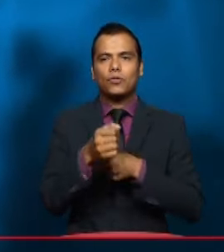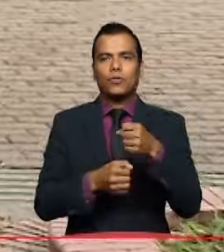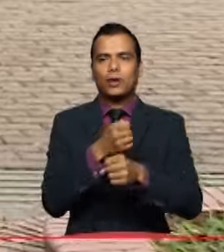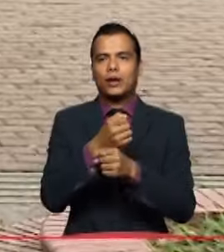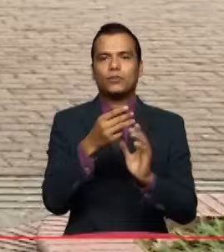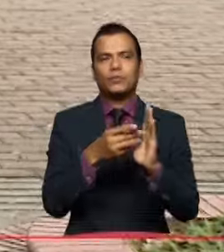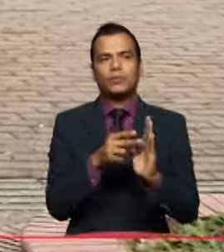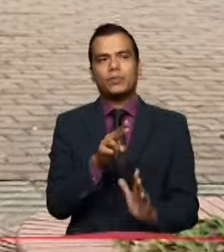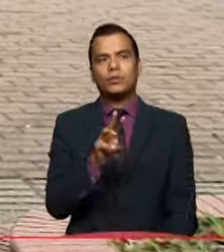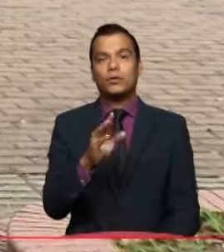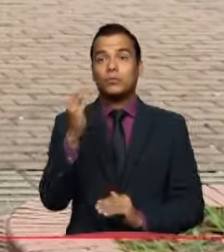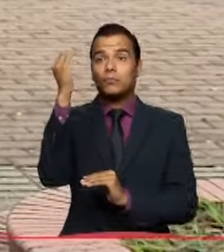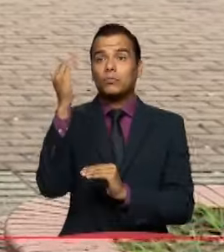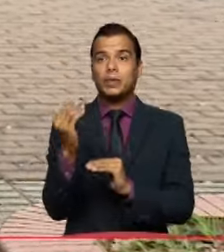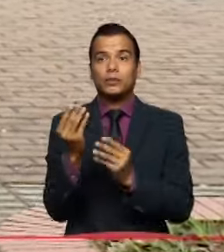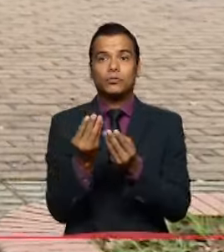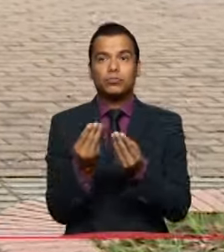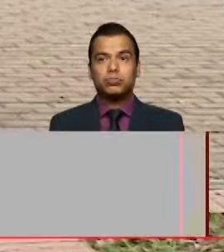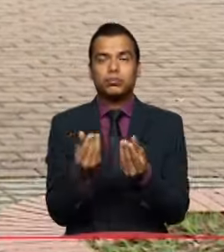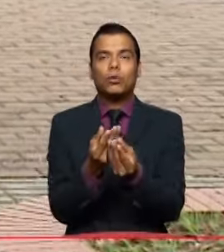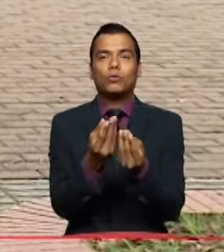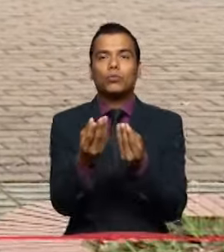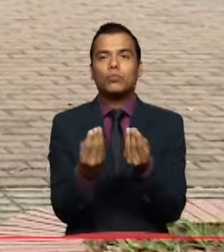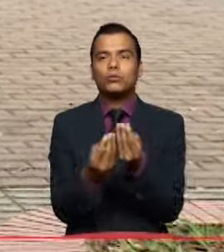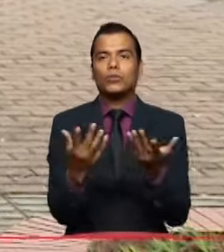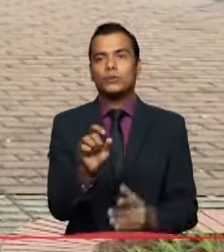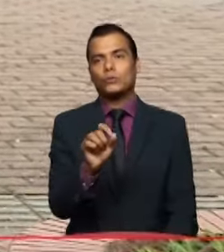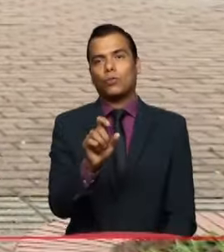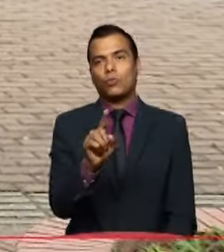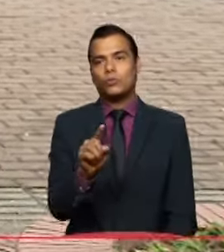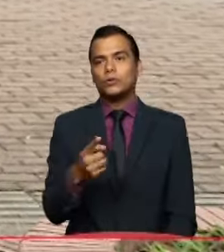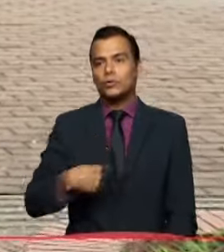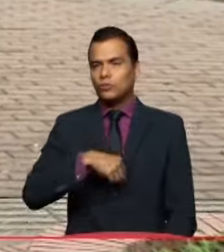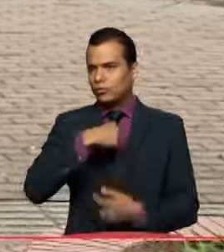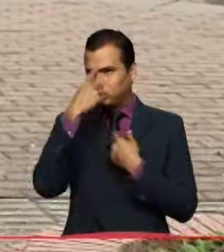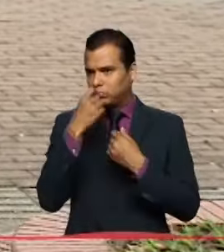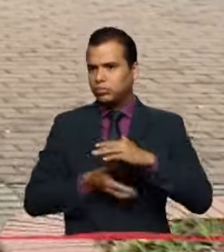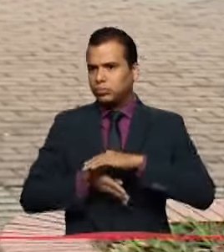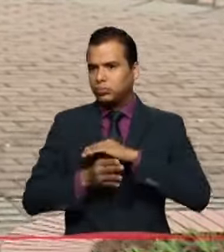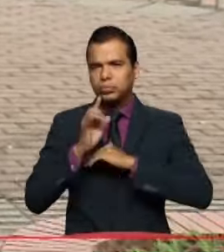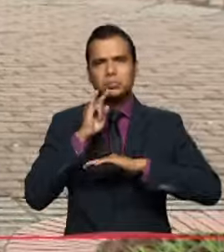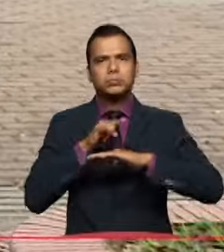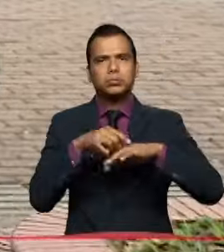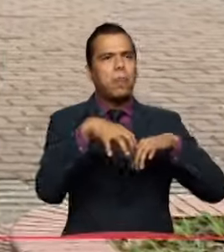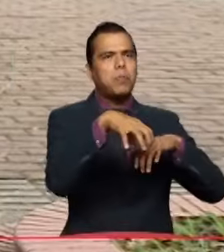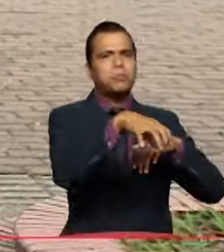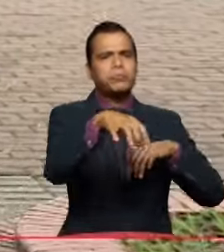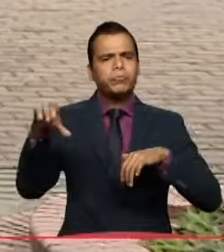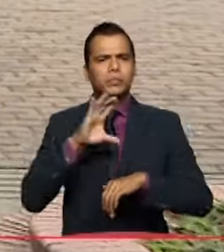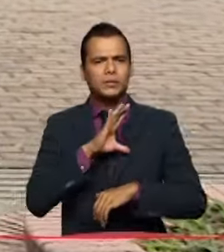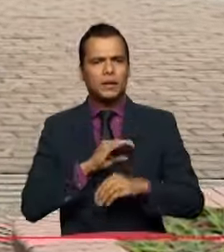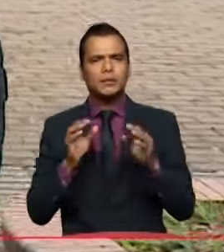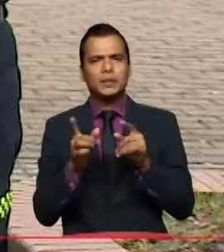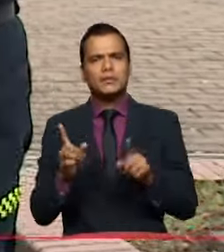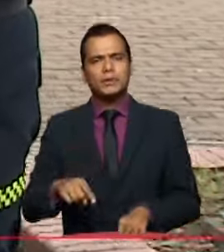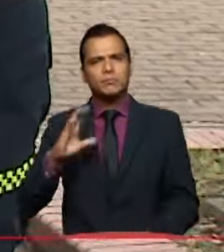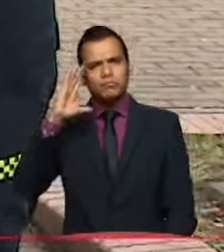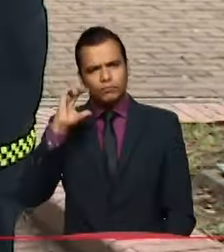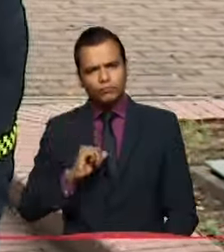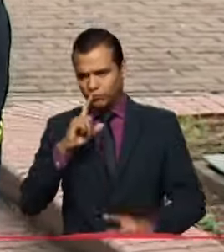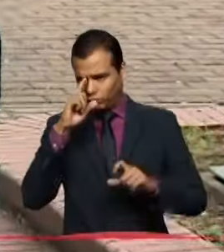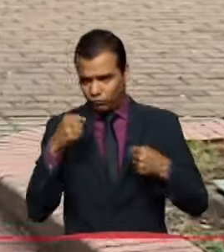empezamos a diseñar esta estrategia enfocada en puestos de control en la ciudad, en patrullajes conjuntos coordinados